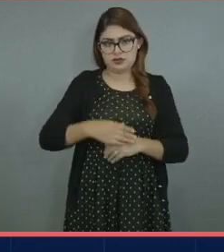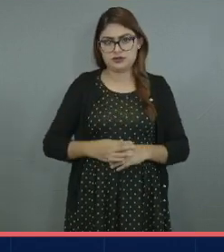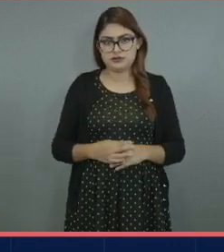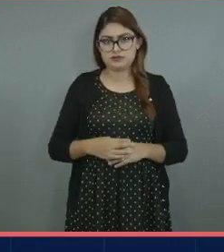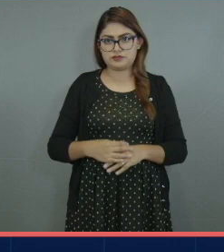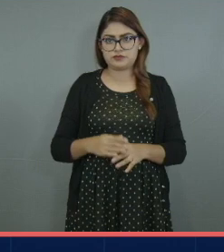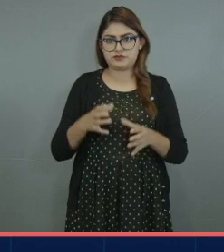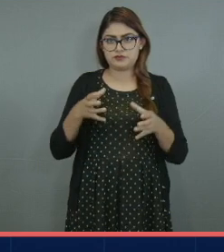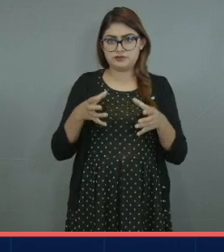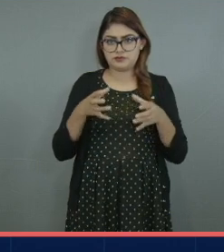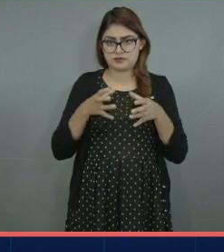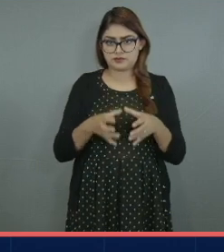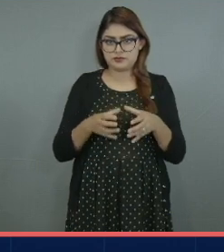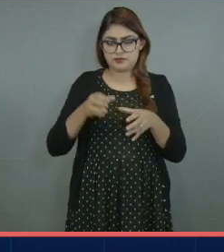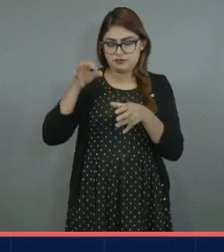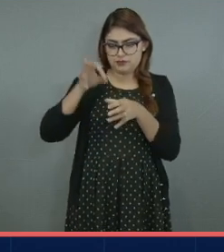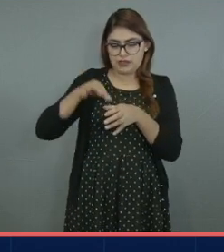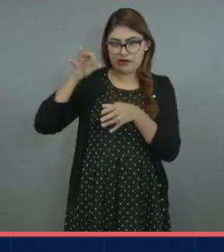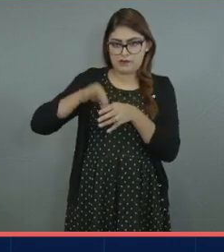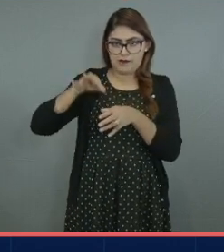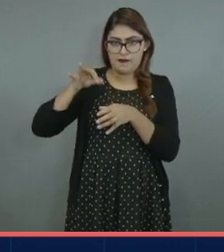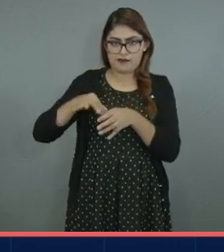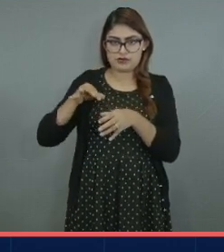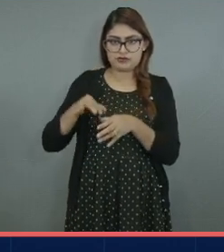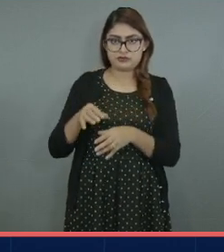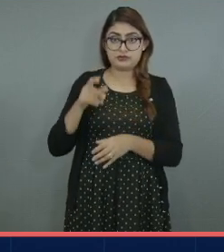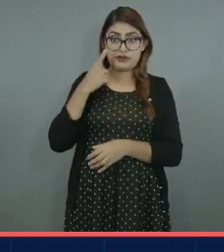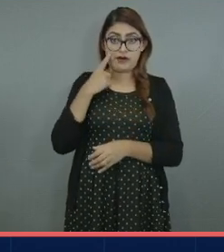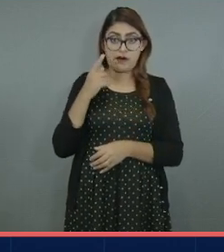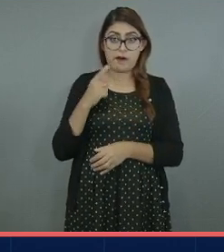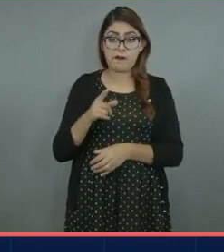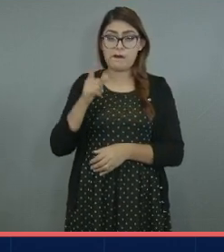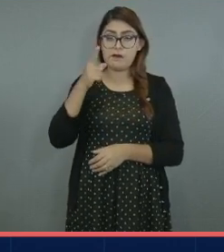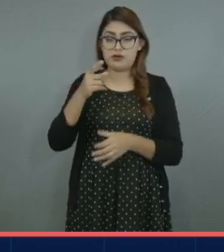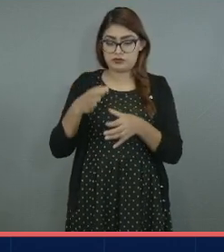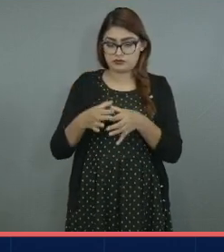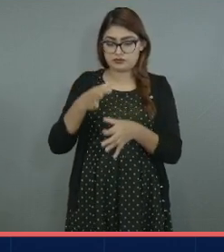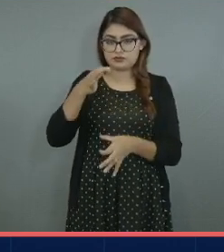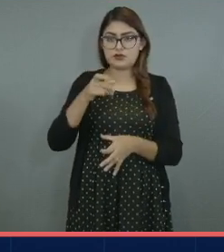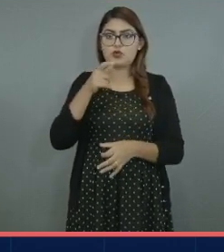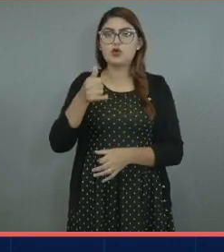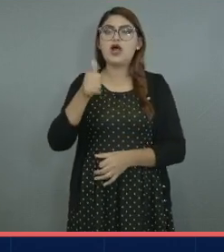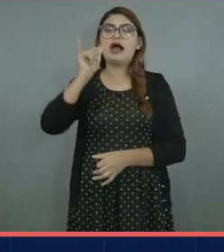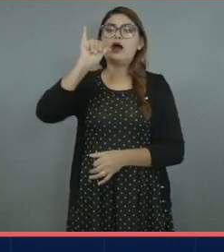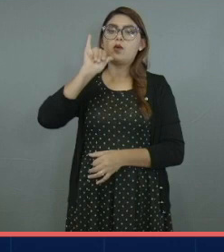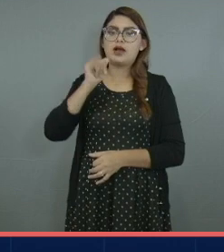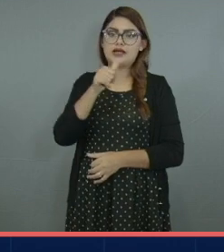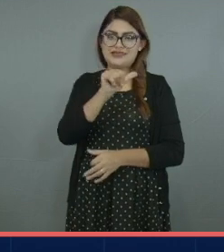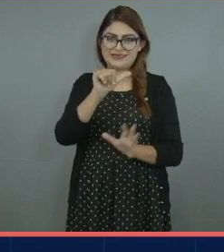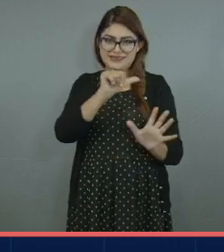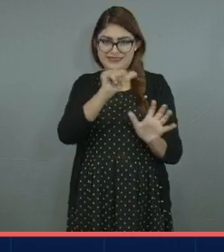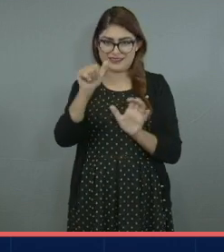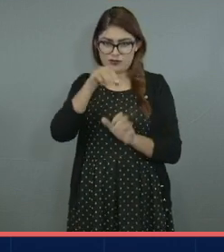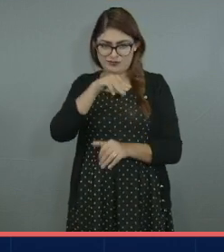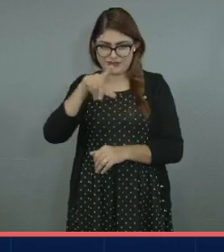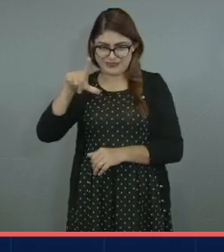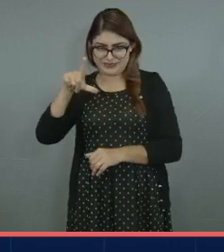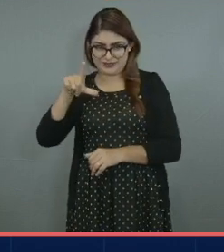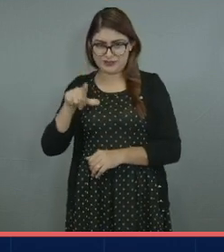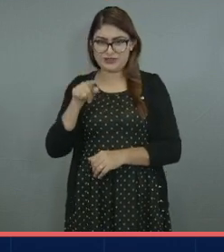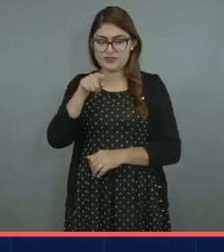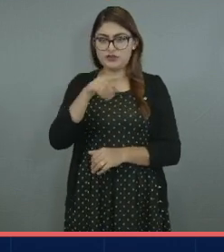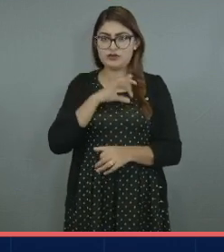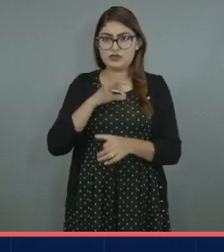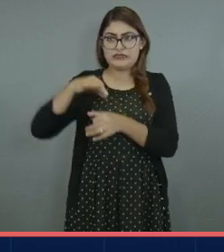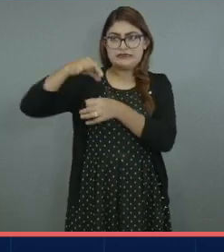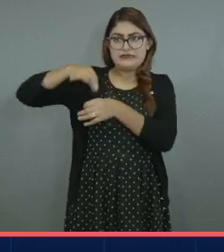botellitas de 10 pesos te pueden llegar a ganar, fíjate, en una botella de 600 mililitros puedes juntar hasta 2 mil